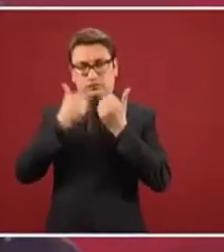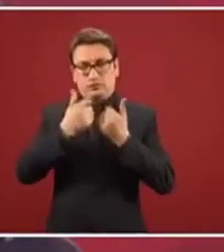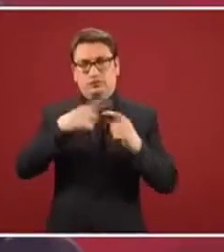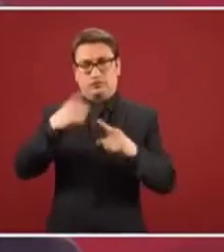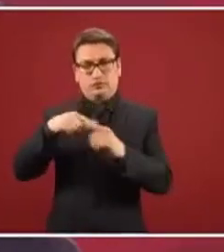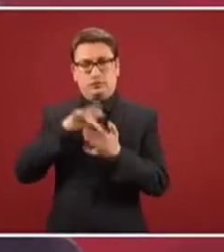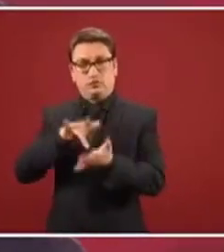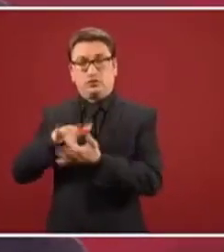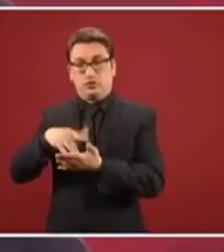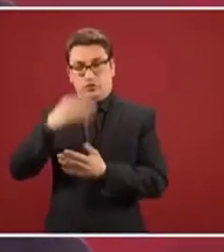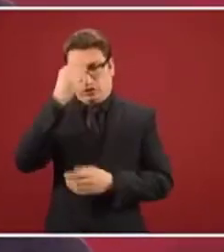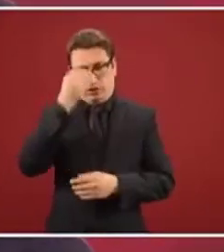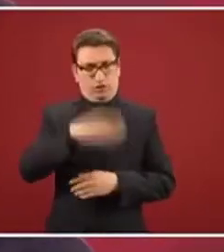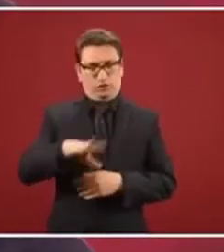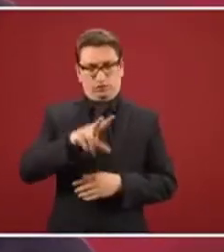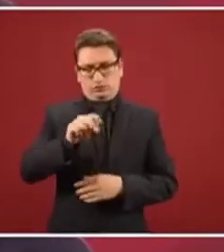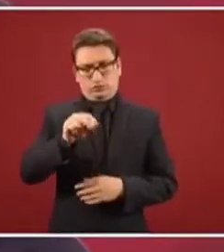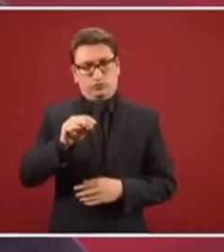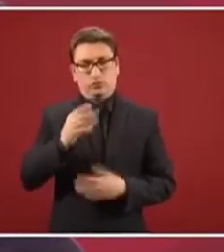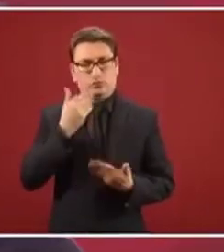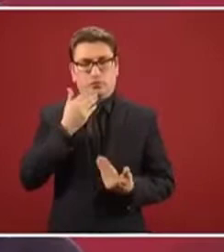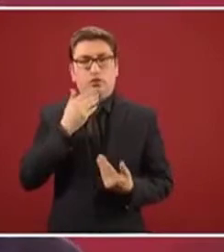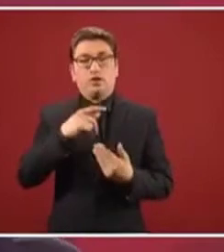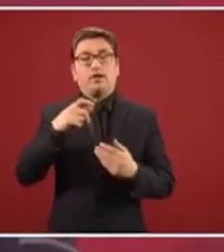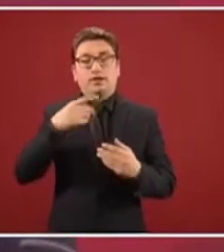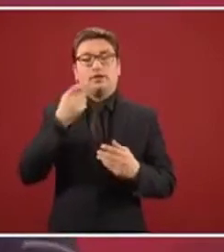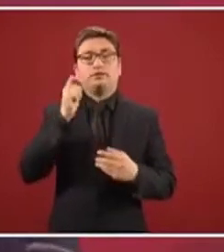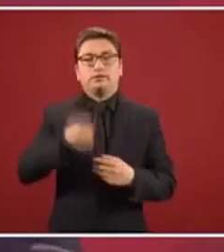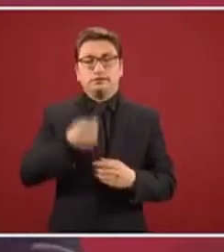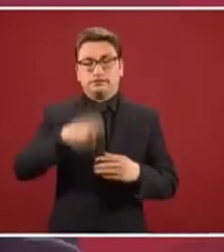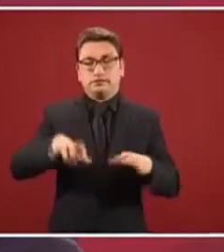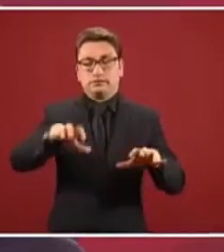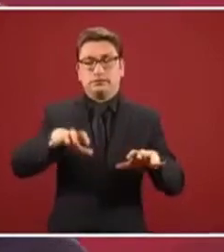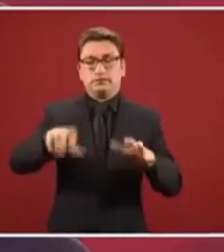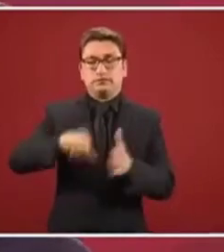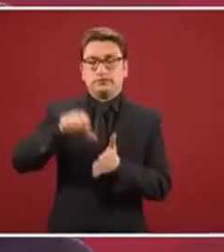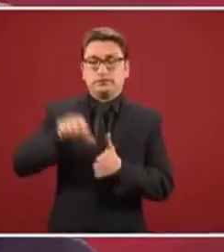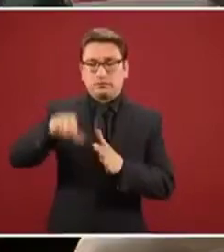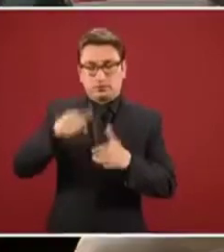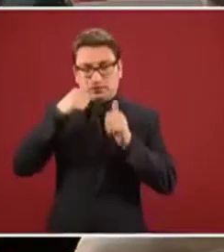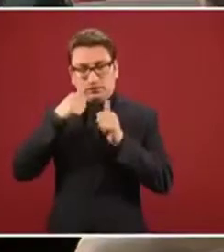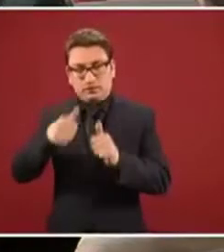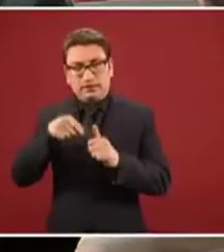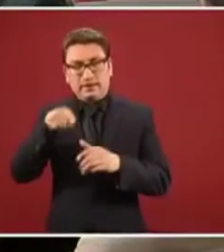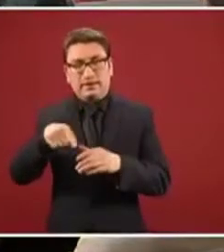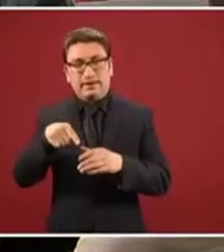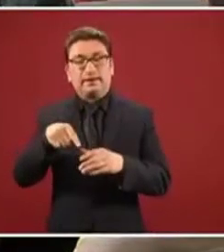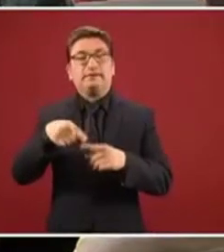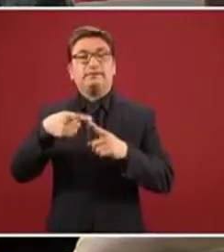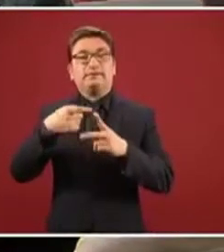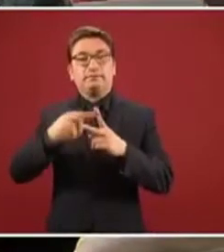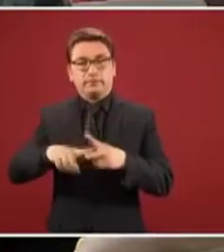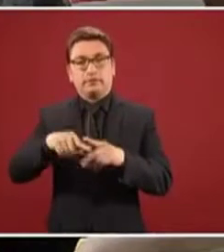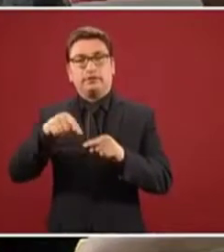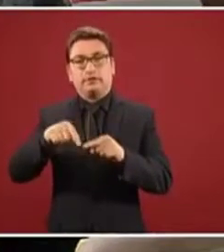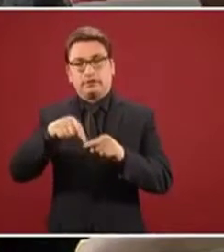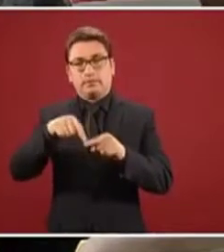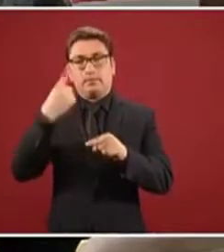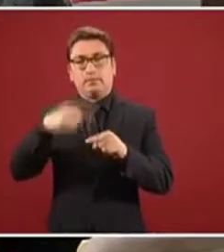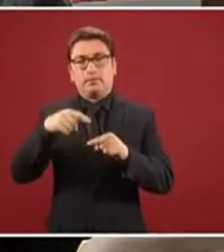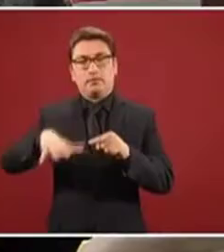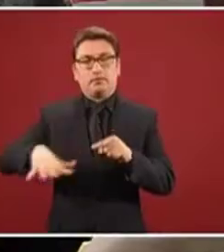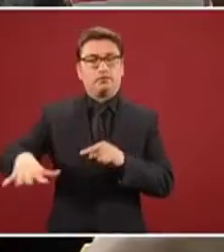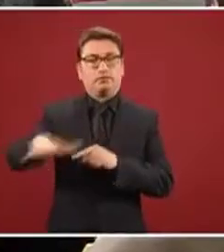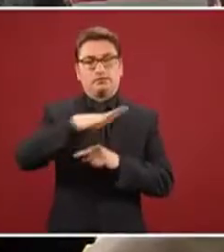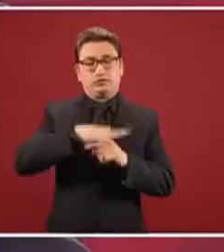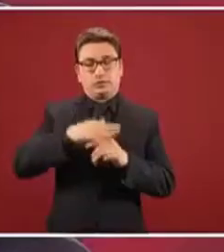un abandono, lo que hay es una estrategia de que el centro integrador se convierta en el eje de la política de atención